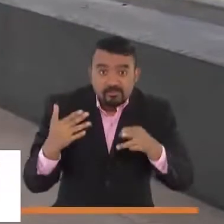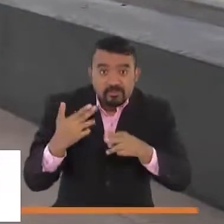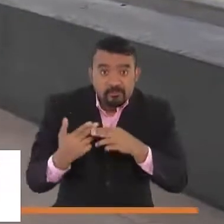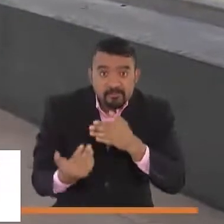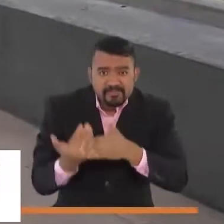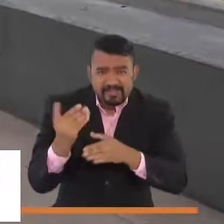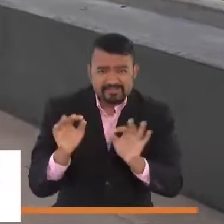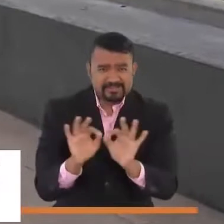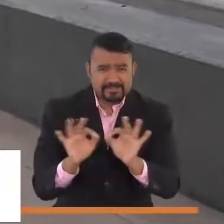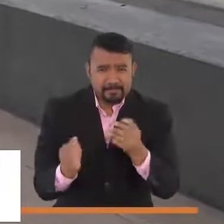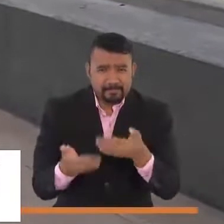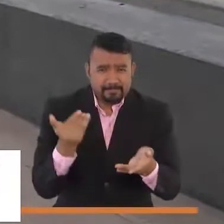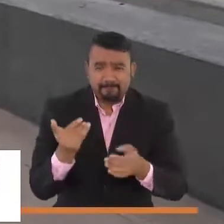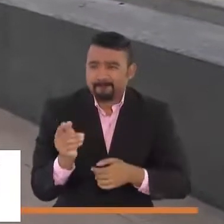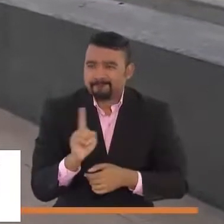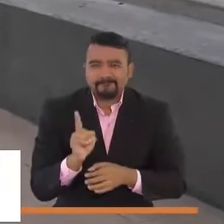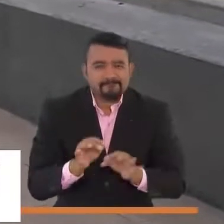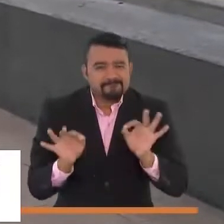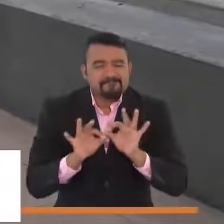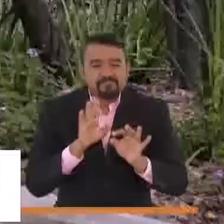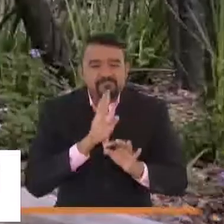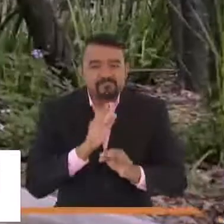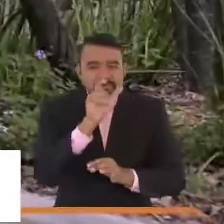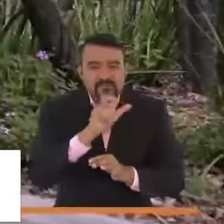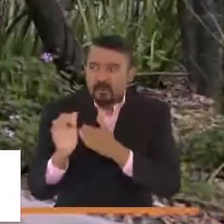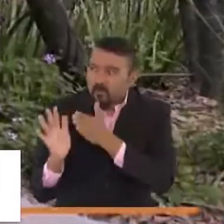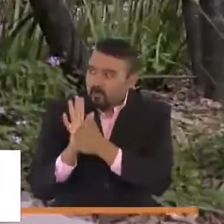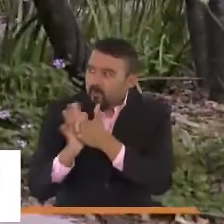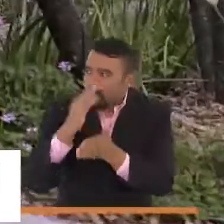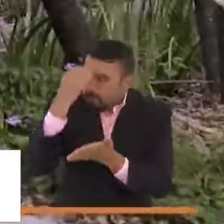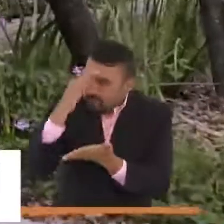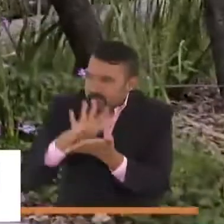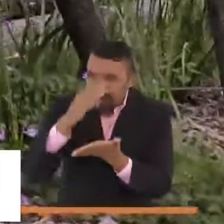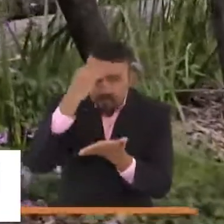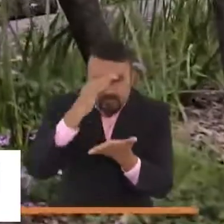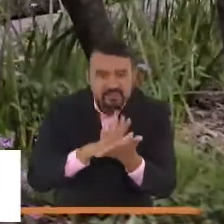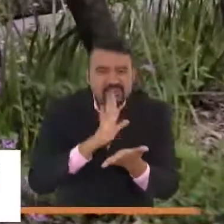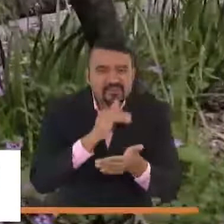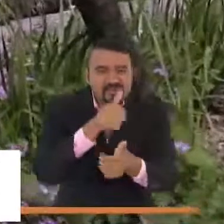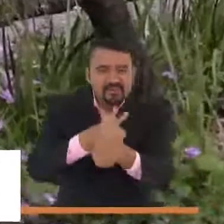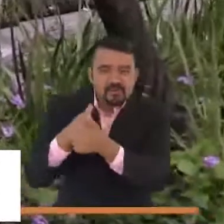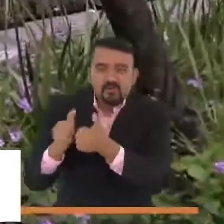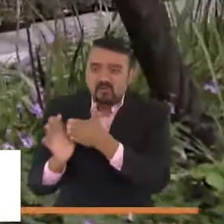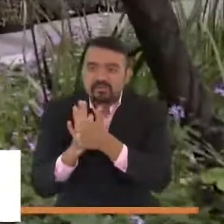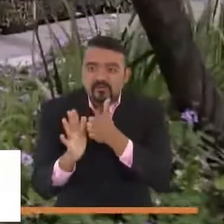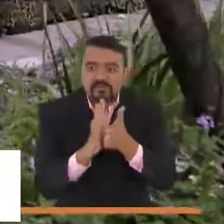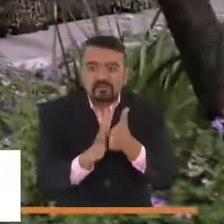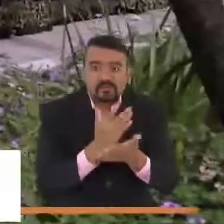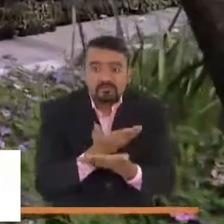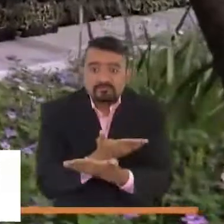lo son si no se permite escuchar atentamente la opinión de la comunidad. La comunidad ha